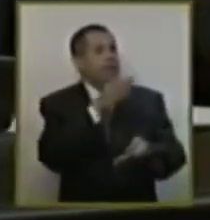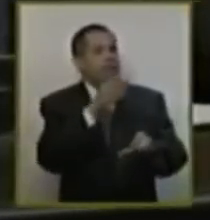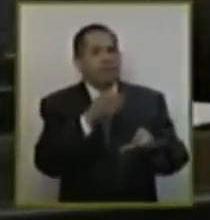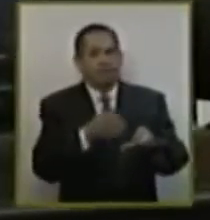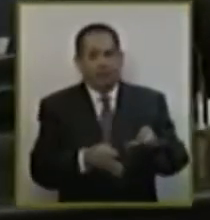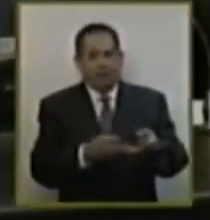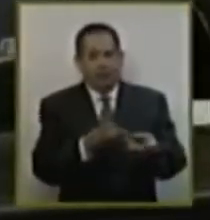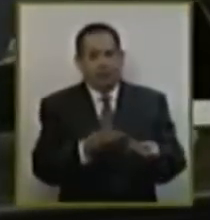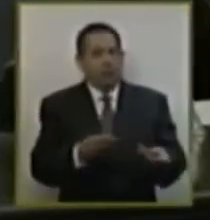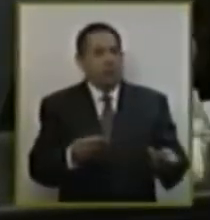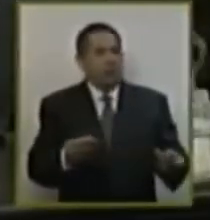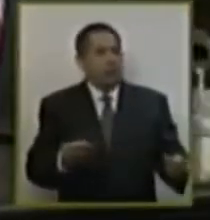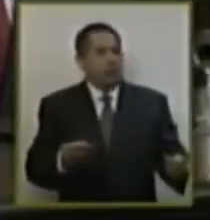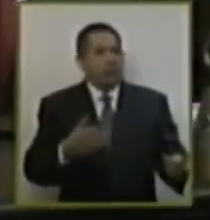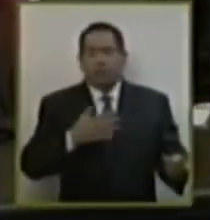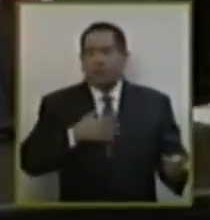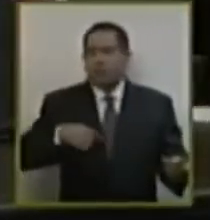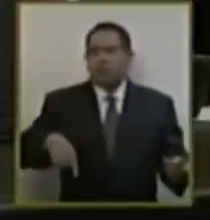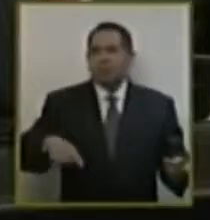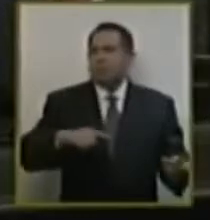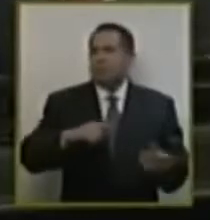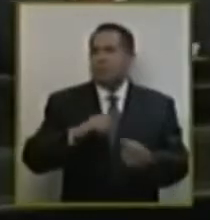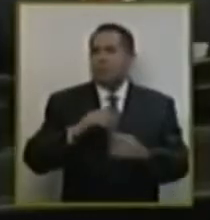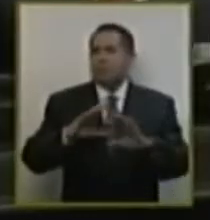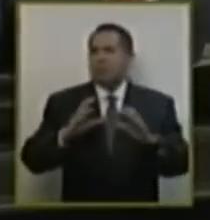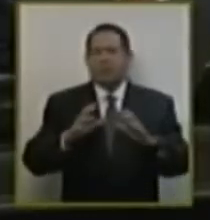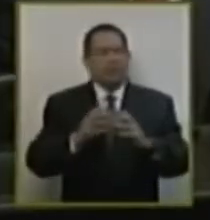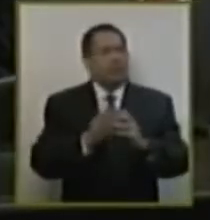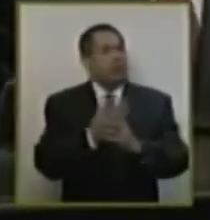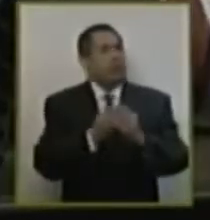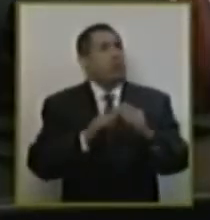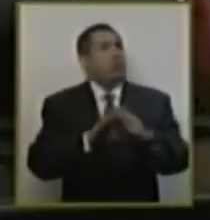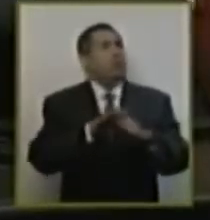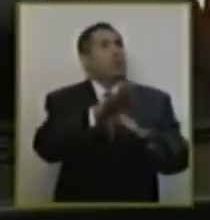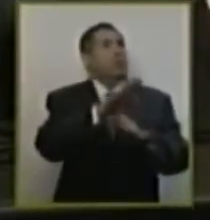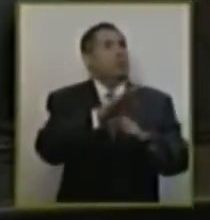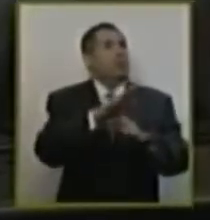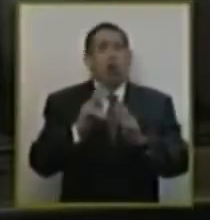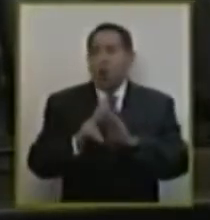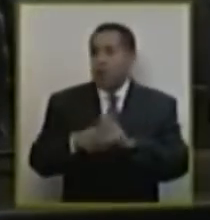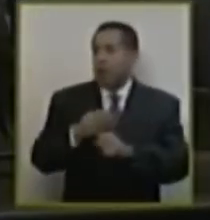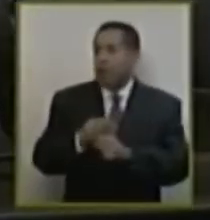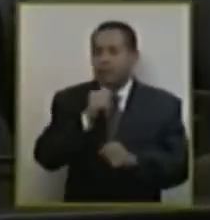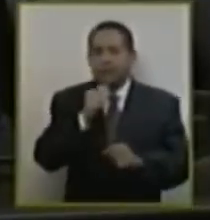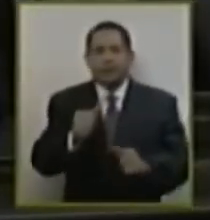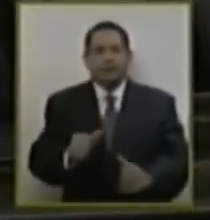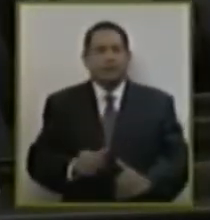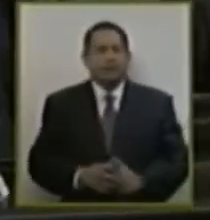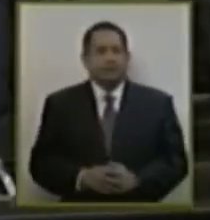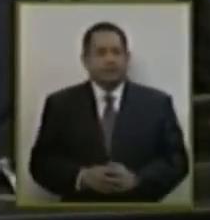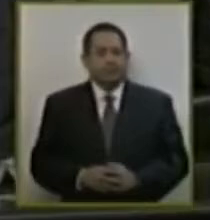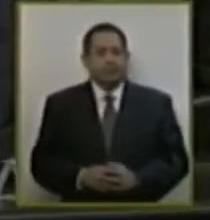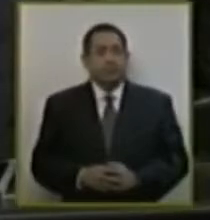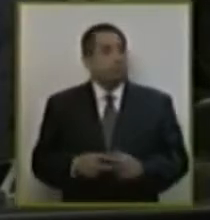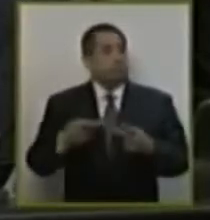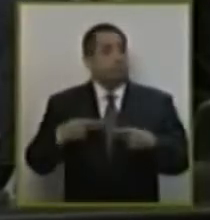drama tiene dimensiones cósmicas irreparables. Es la humanidad entera